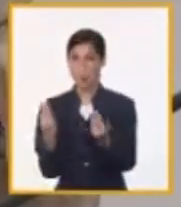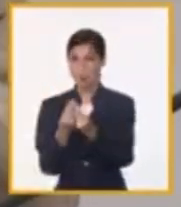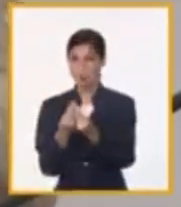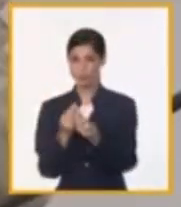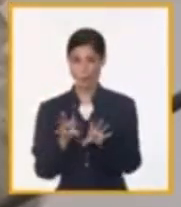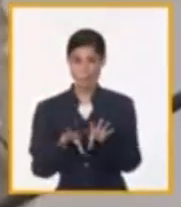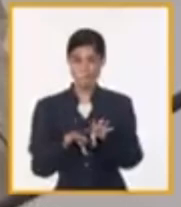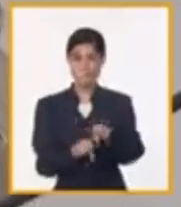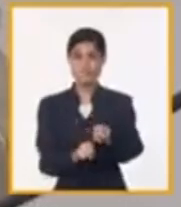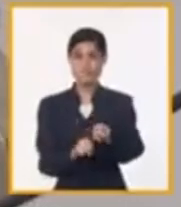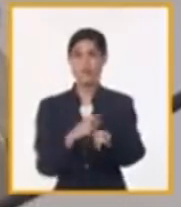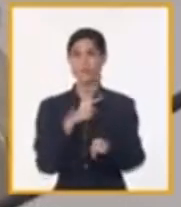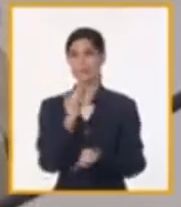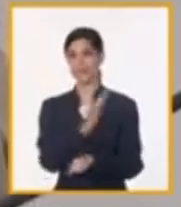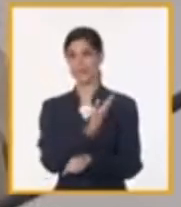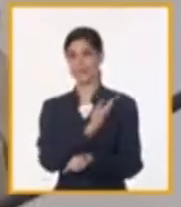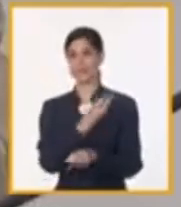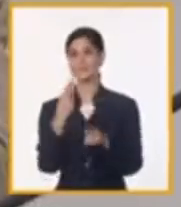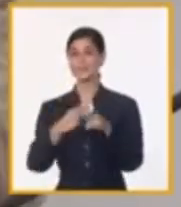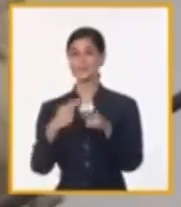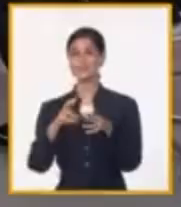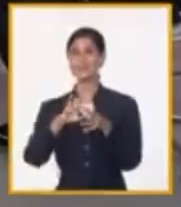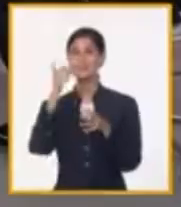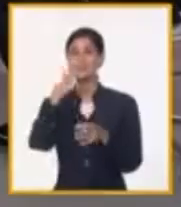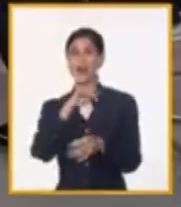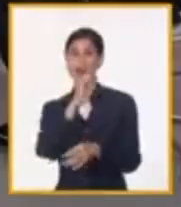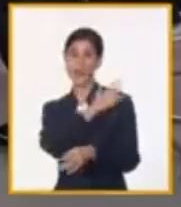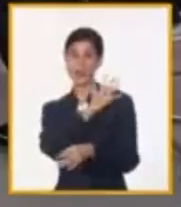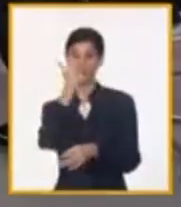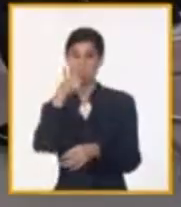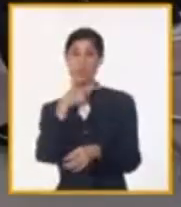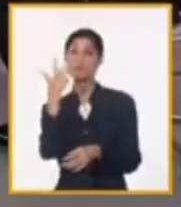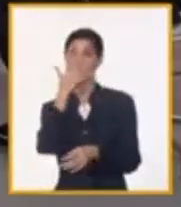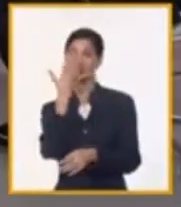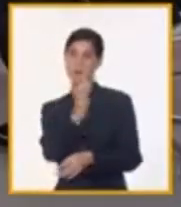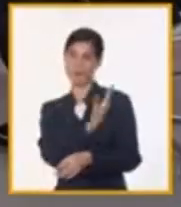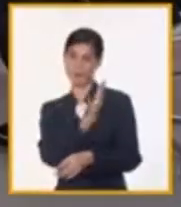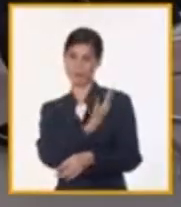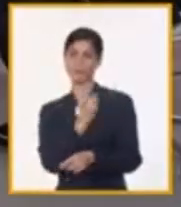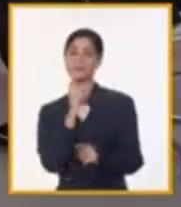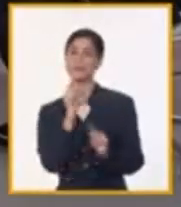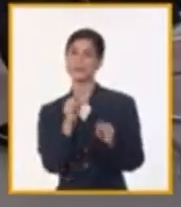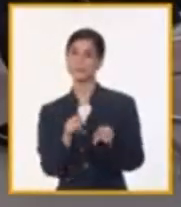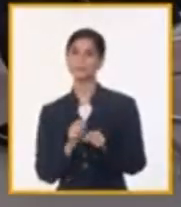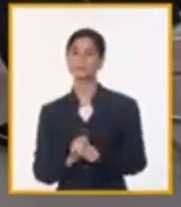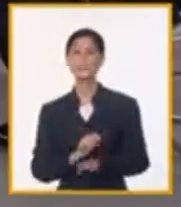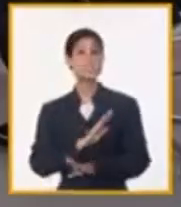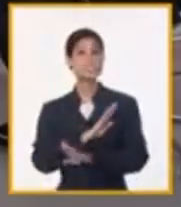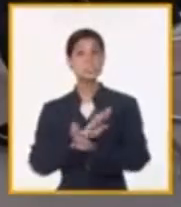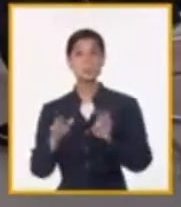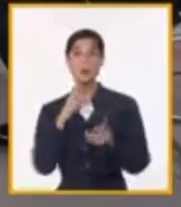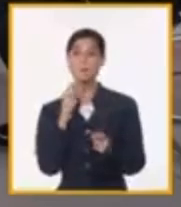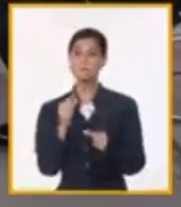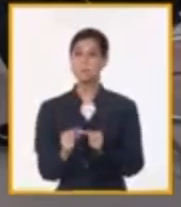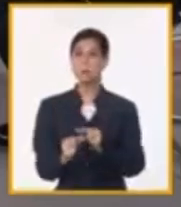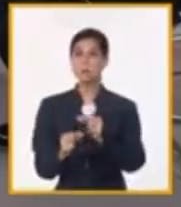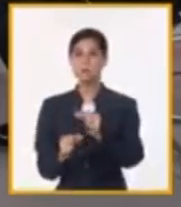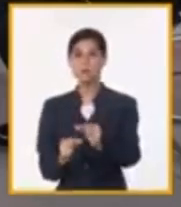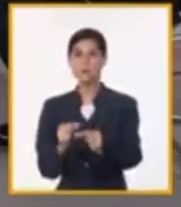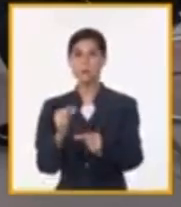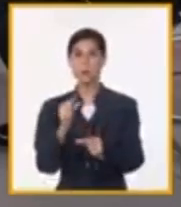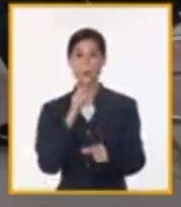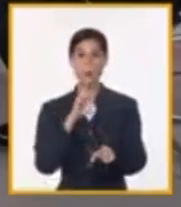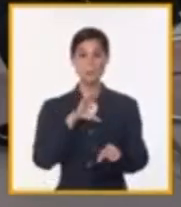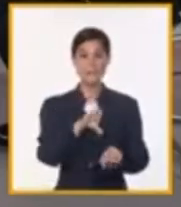gaza y y con el Líbano también ent y en el camino y en el camino no no pero solamente eso en el camino ya Han detenido